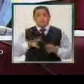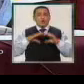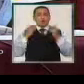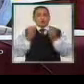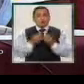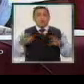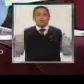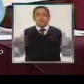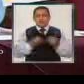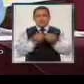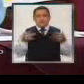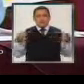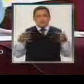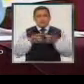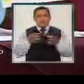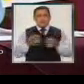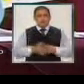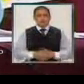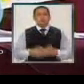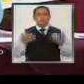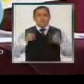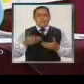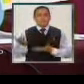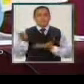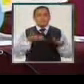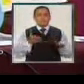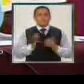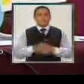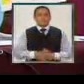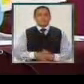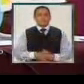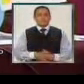congresistas de todas las bancadas fueron invitados.